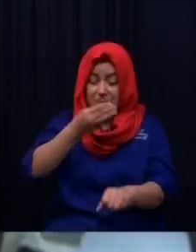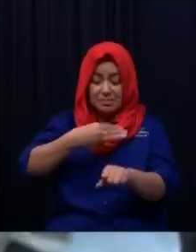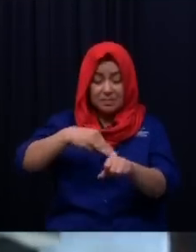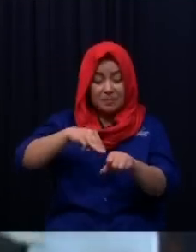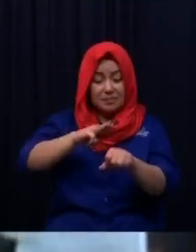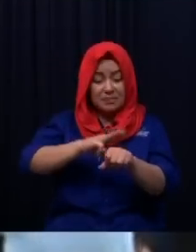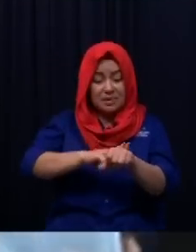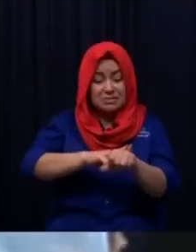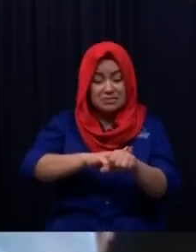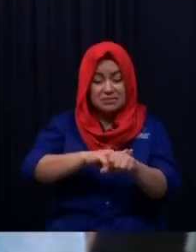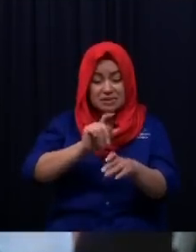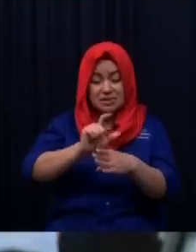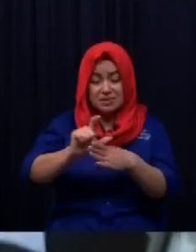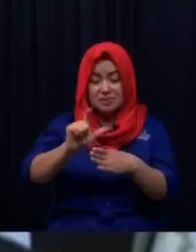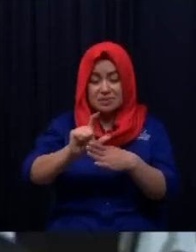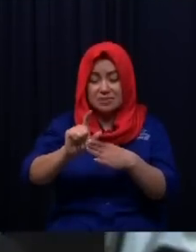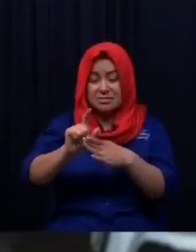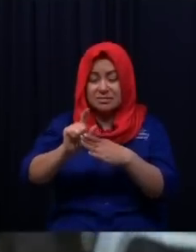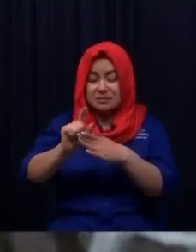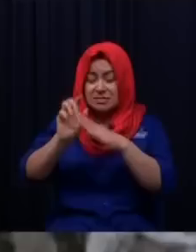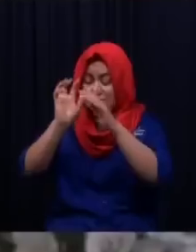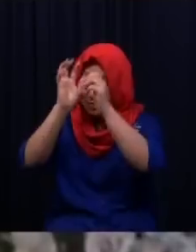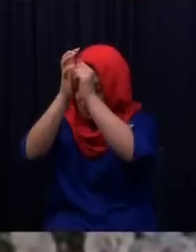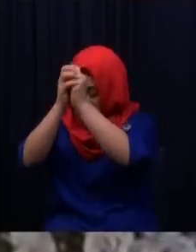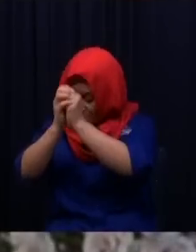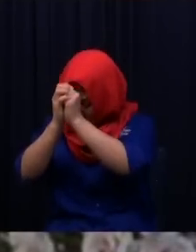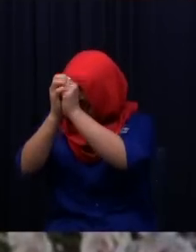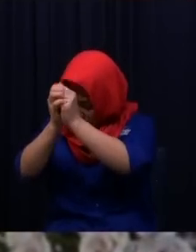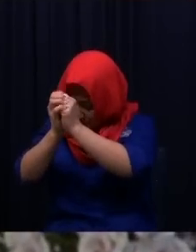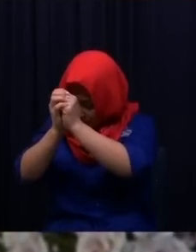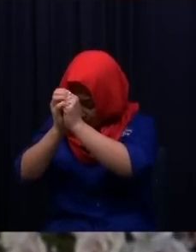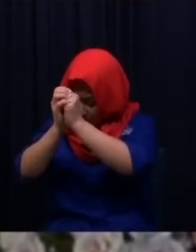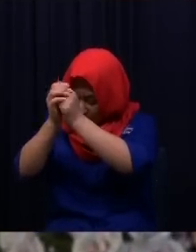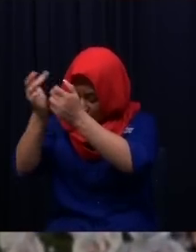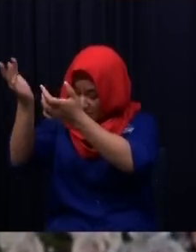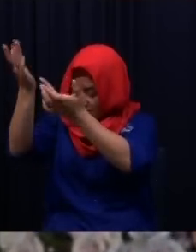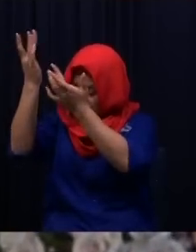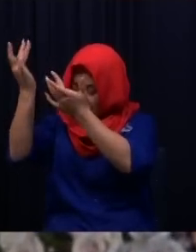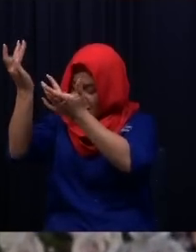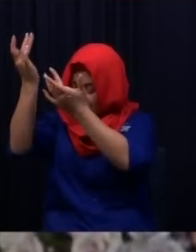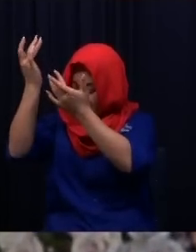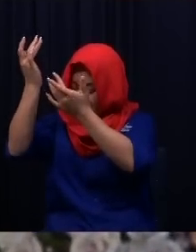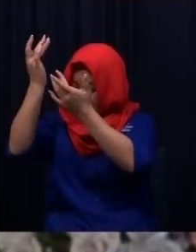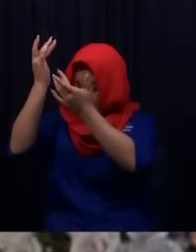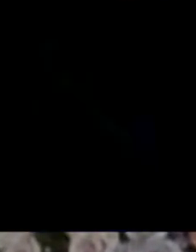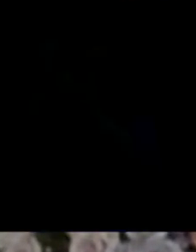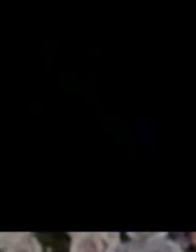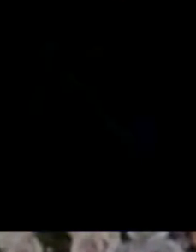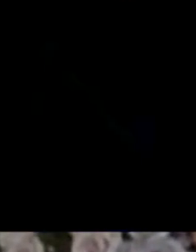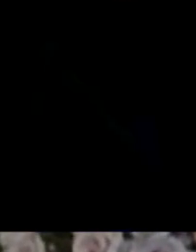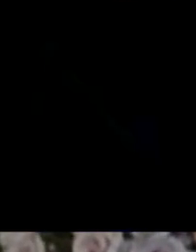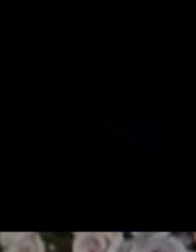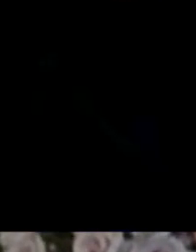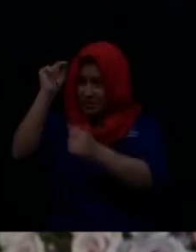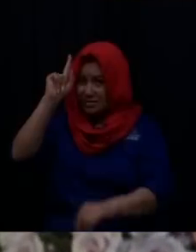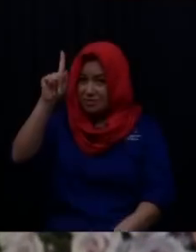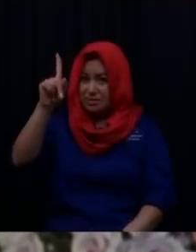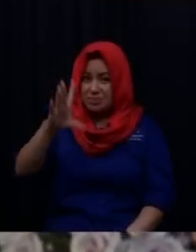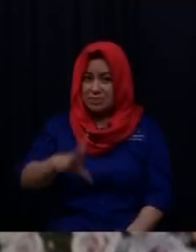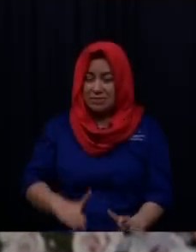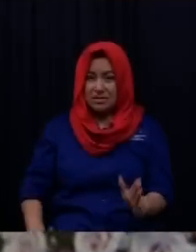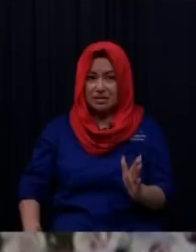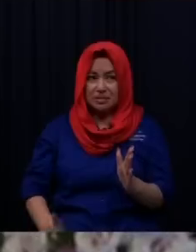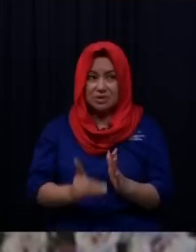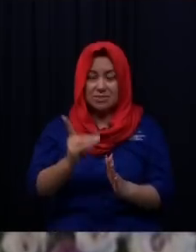apelando a tu misericordia. También te pido que me des la capacidad de perdonar a